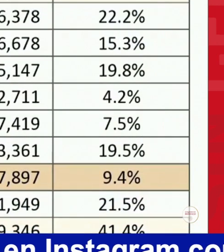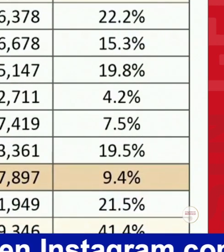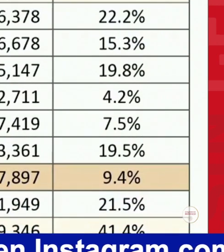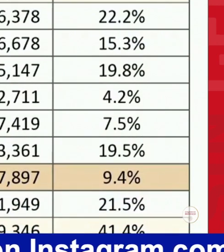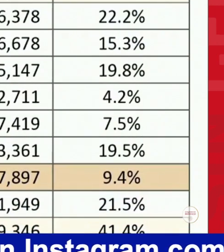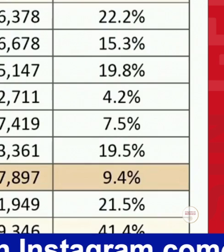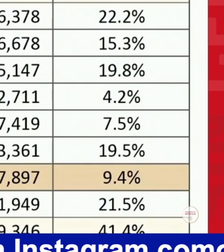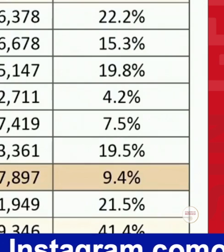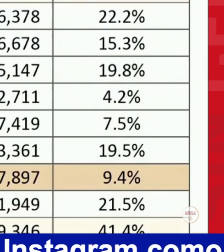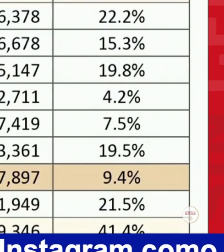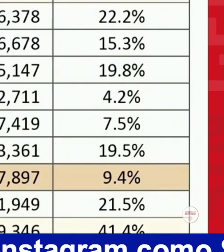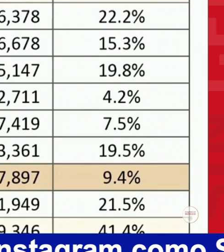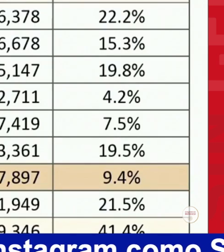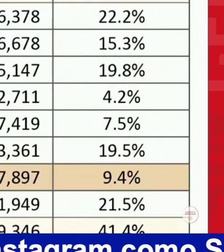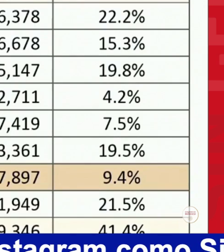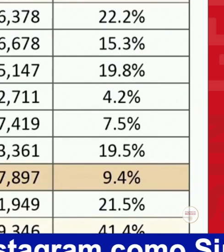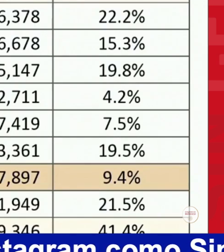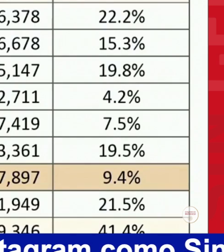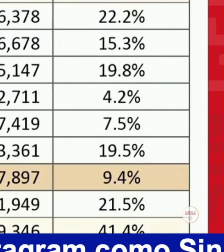el caso nuestro,